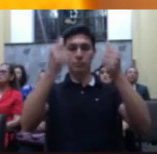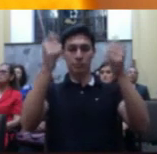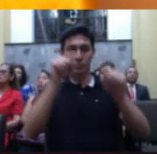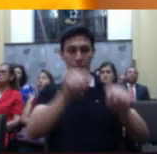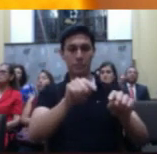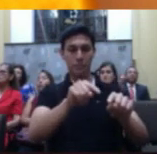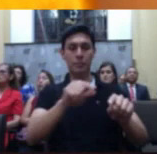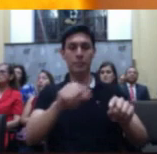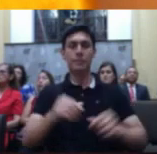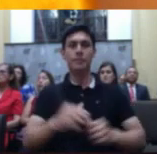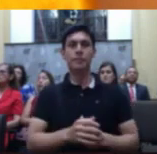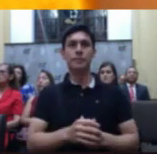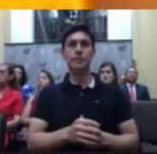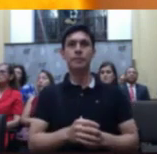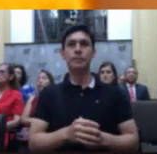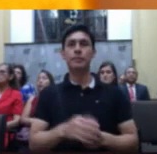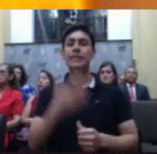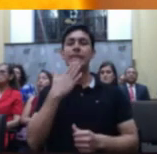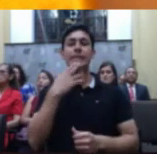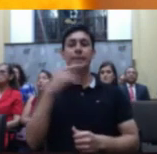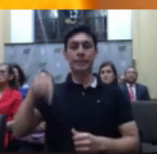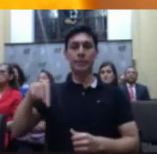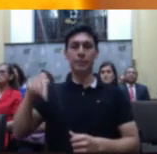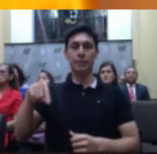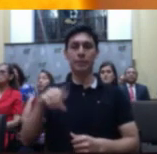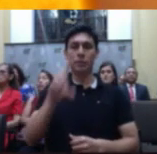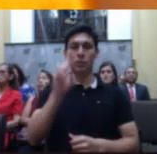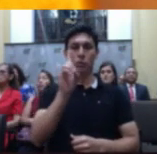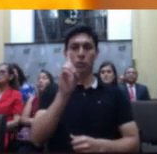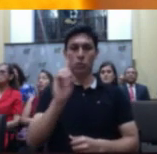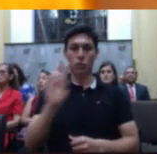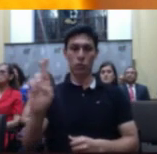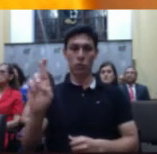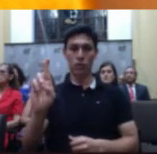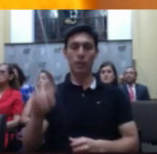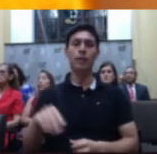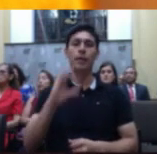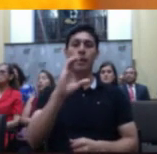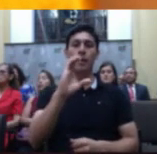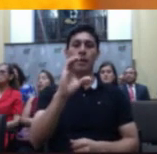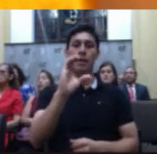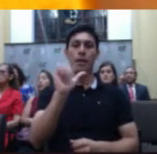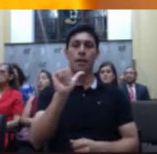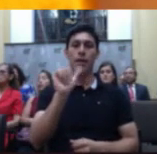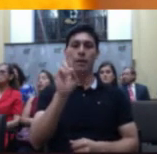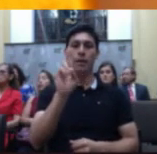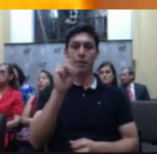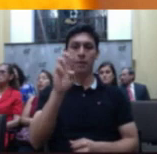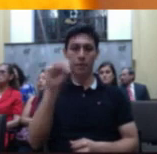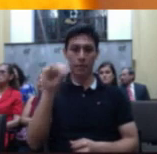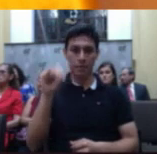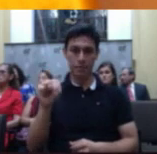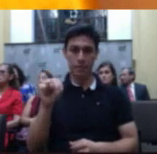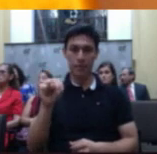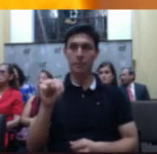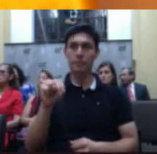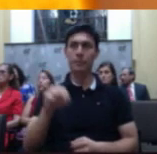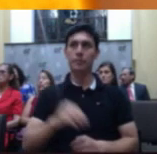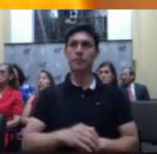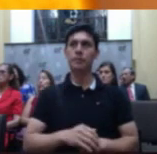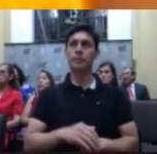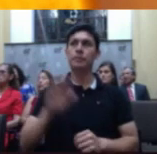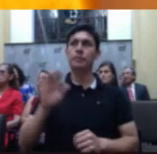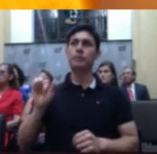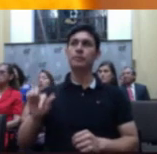de la doctora Carmen Lume de los Ríos, que es directora de la Central de Prevención LARCO de la